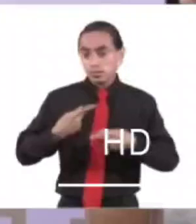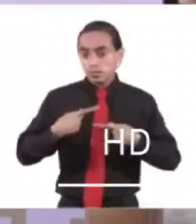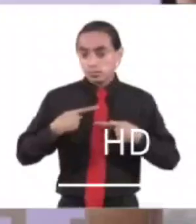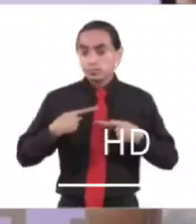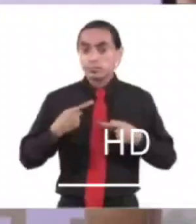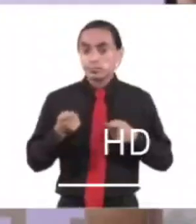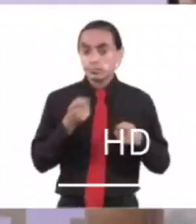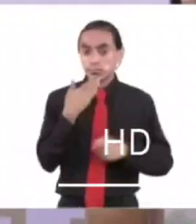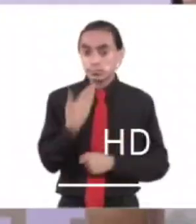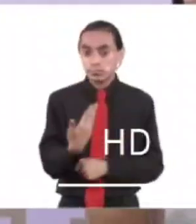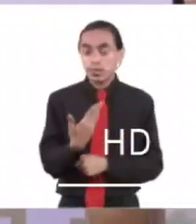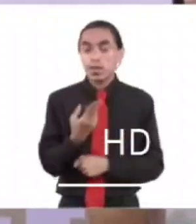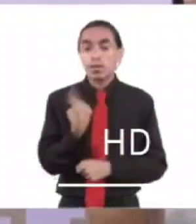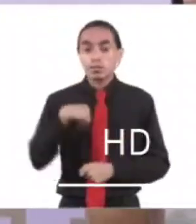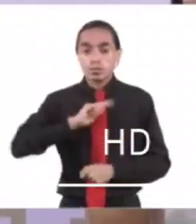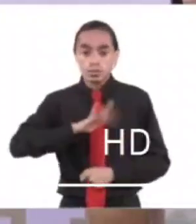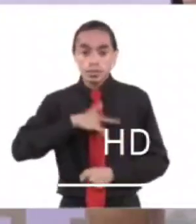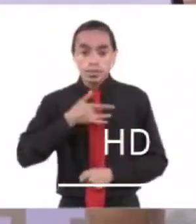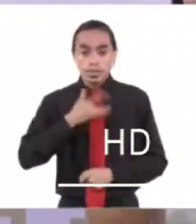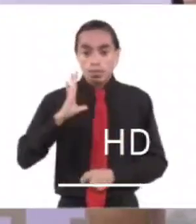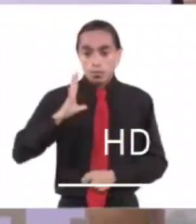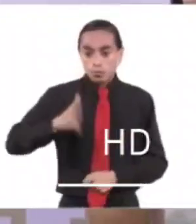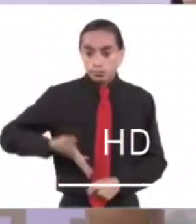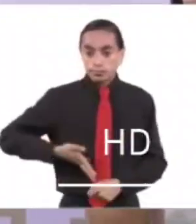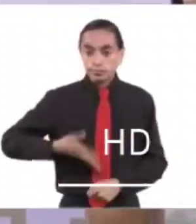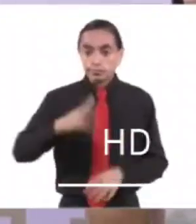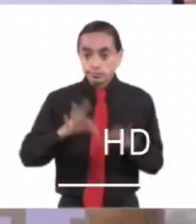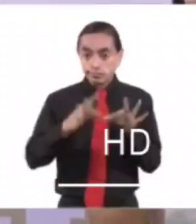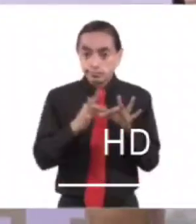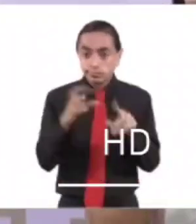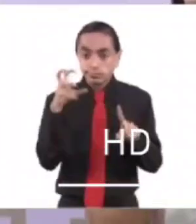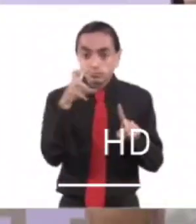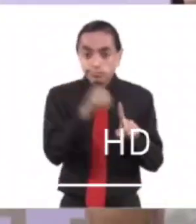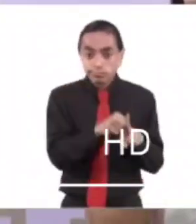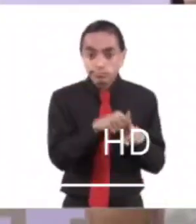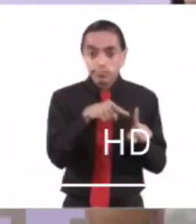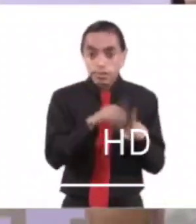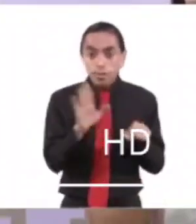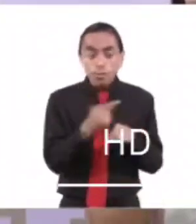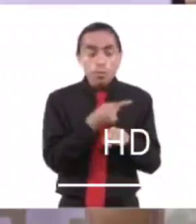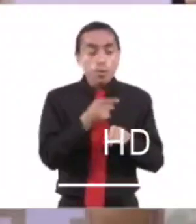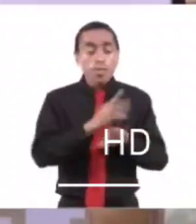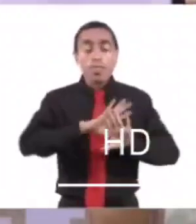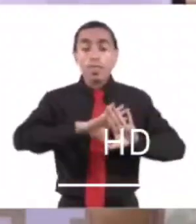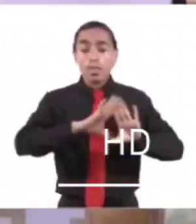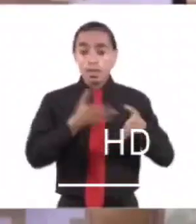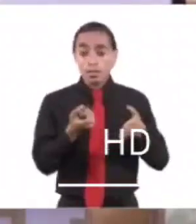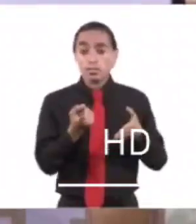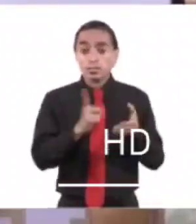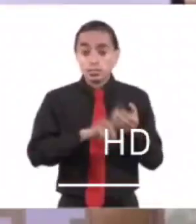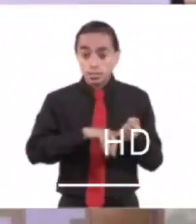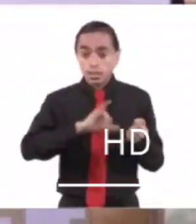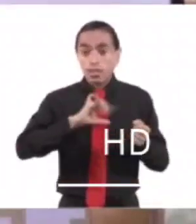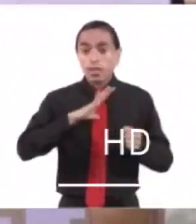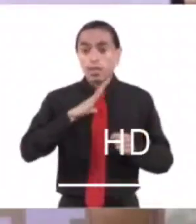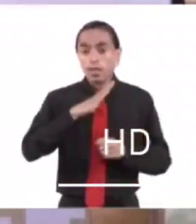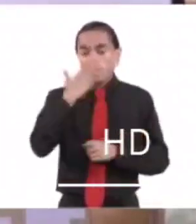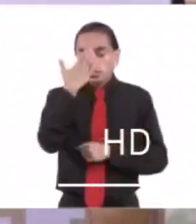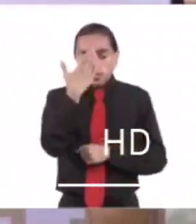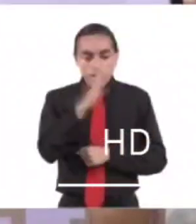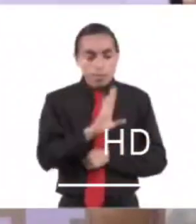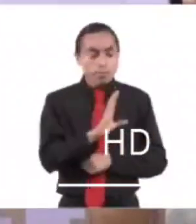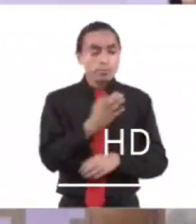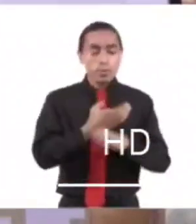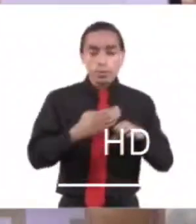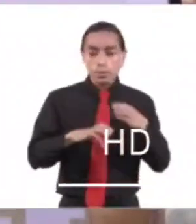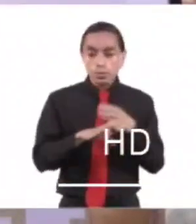muy orgullosos de lo logrado hasta ahora porque aquí se encuentran saberes. Al mismo tiempo podemos